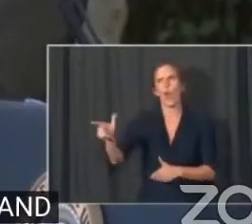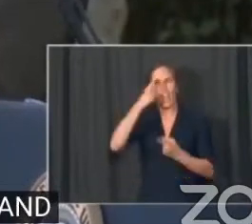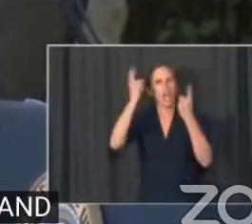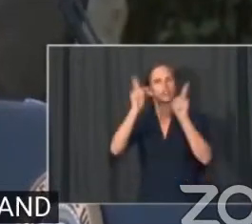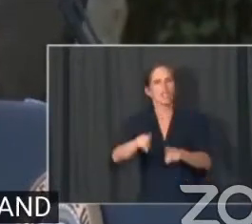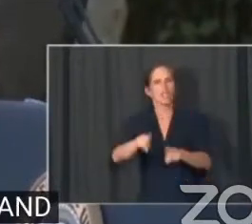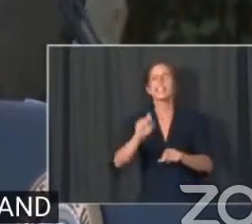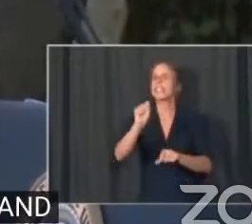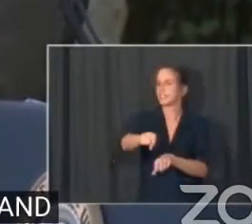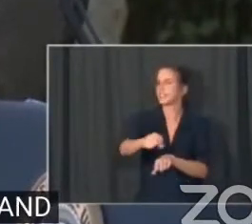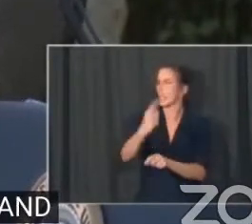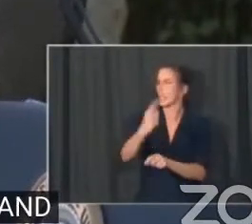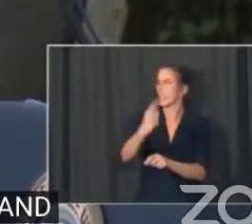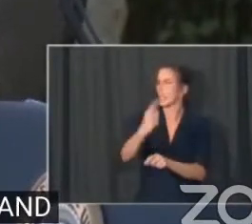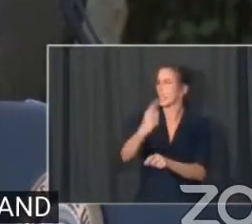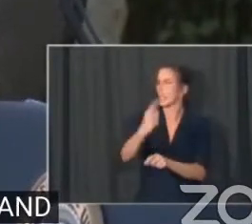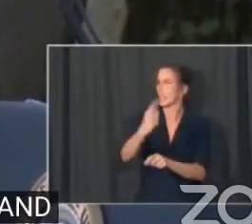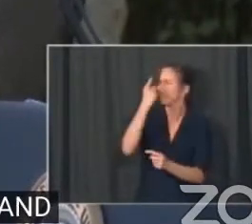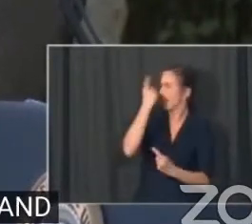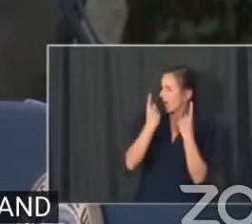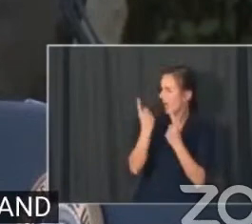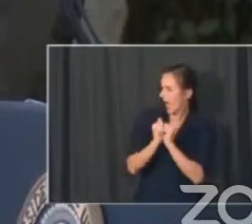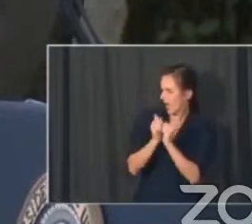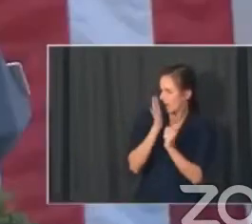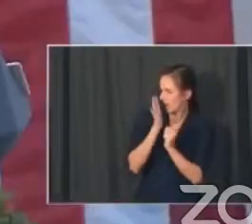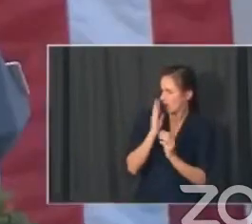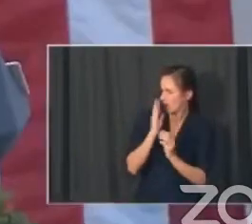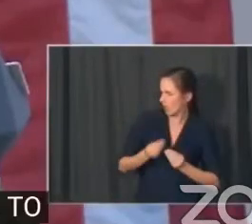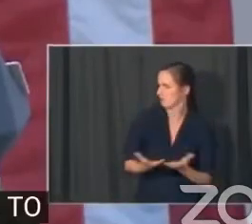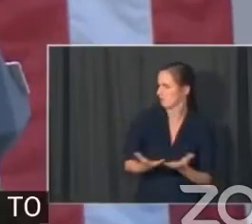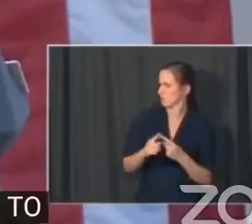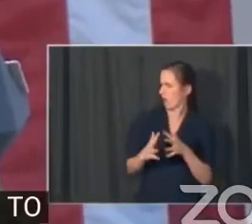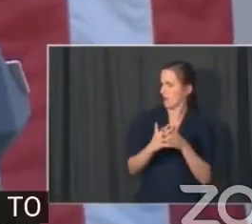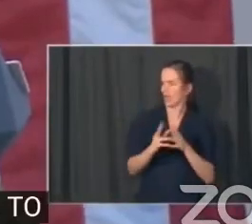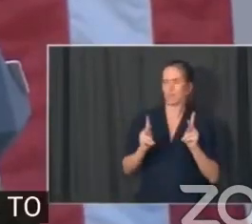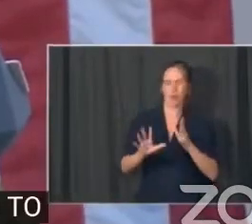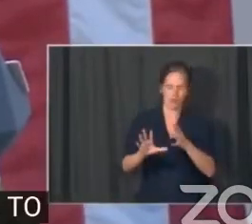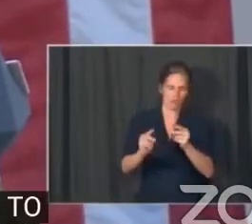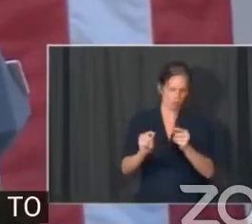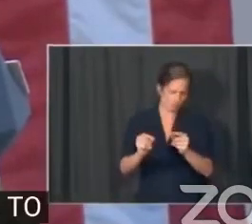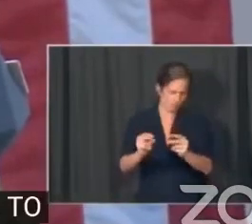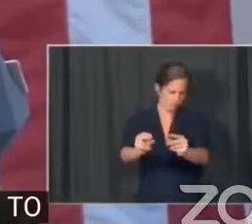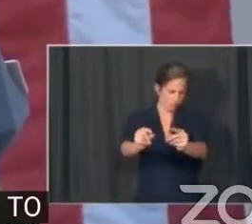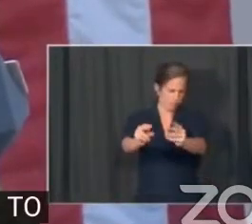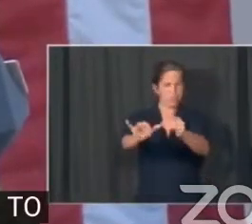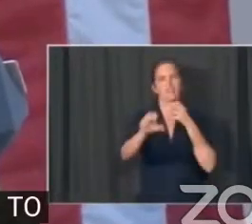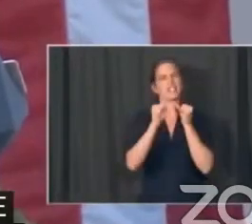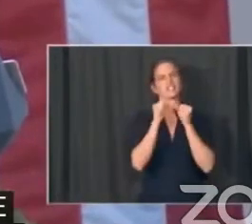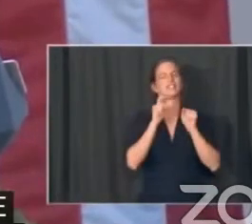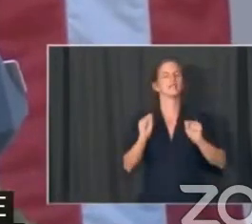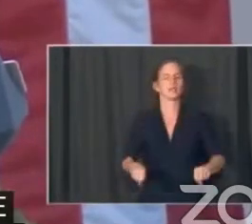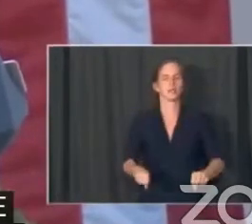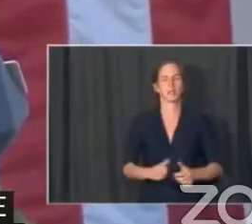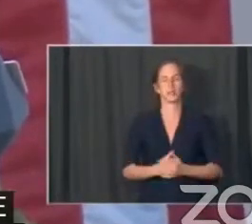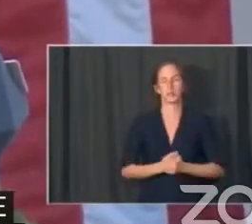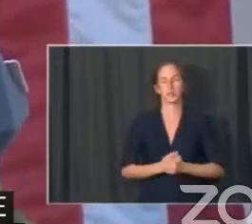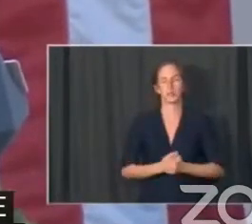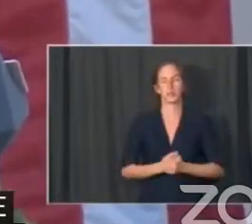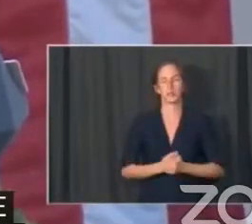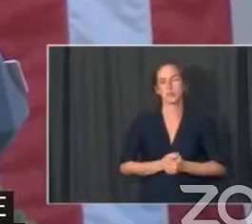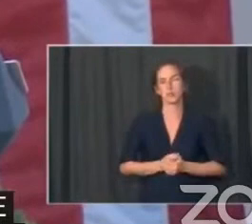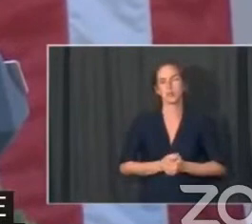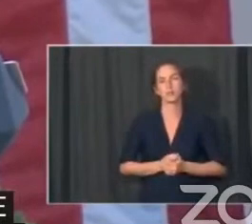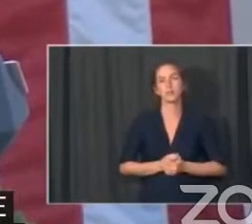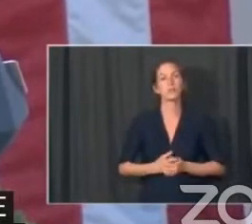y how farmacias can we como get this to the CVS American people in the most rapid and y Walgreens. expeditious way. We will